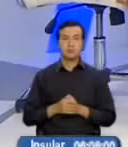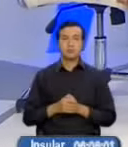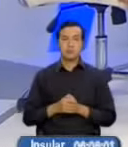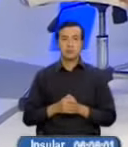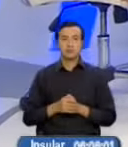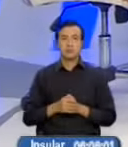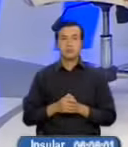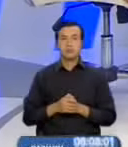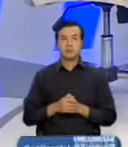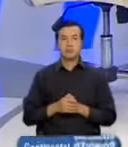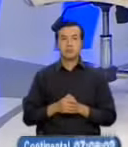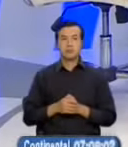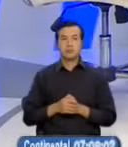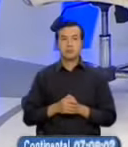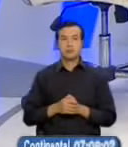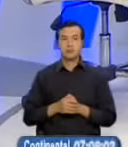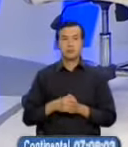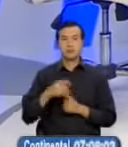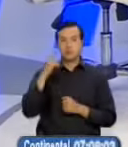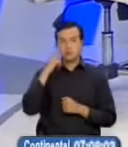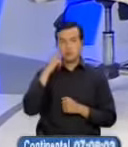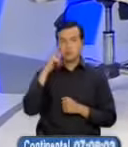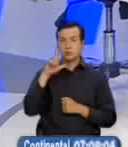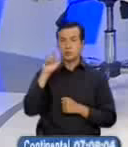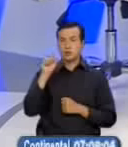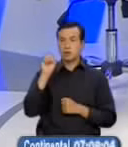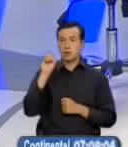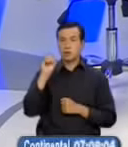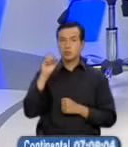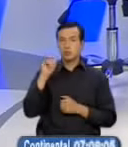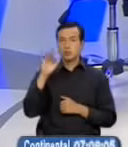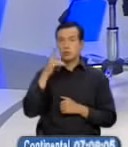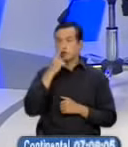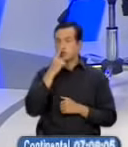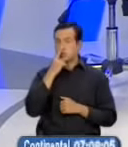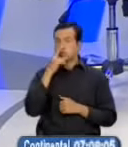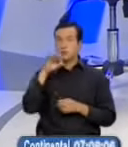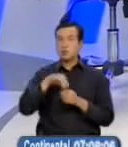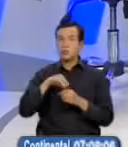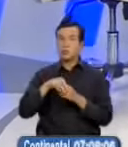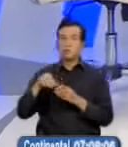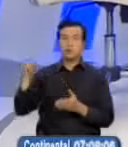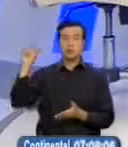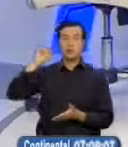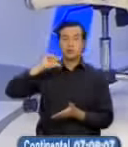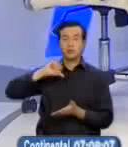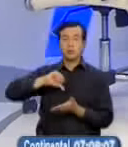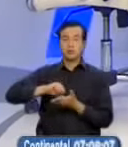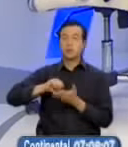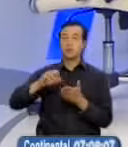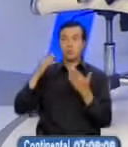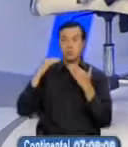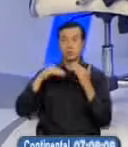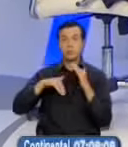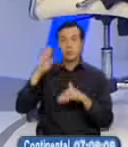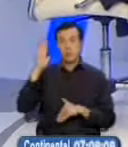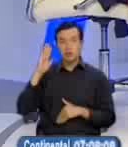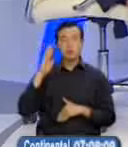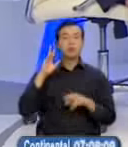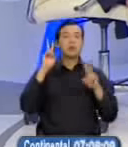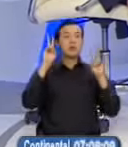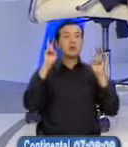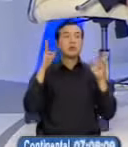caso de esta opción de Guillermo Lasso, hay una mayor intención de voto en la ciudad de Guayaquil. Y en el